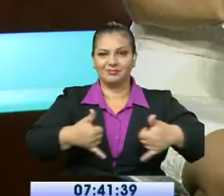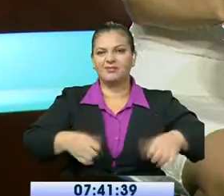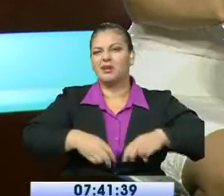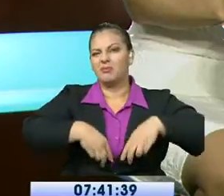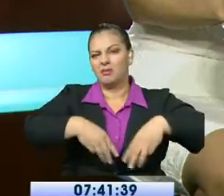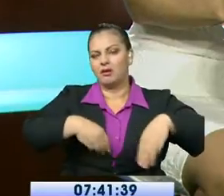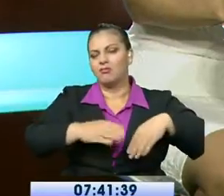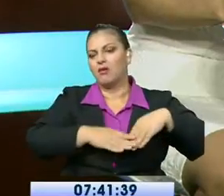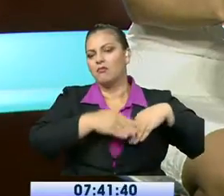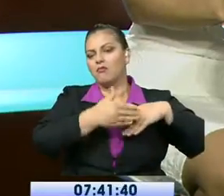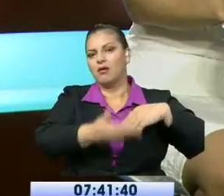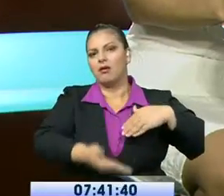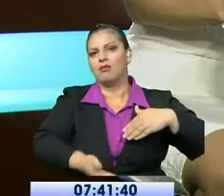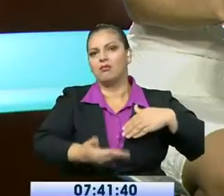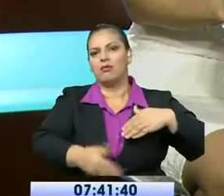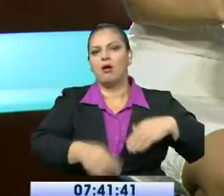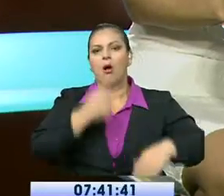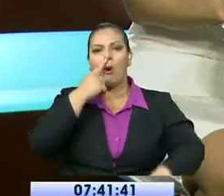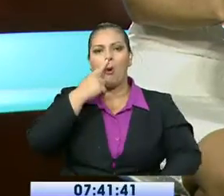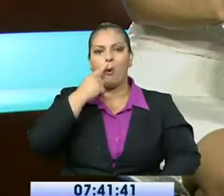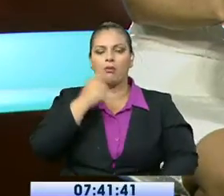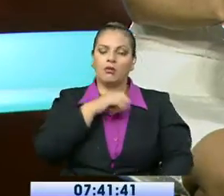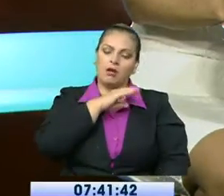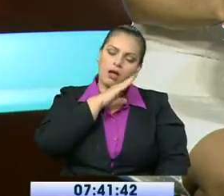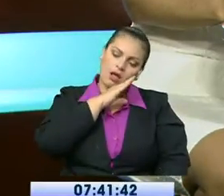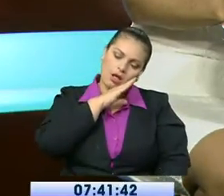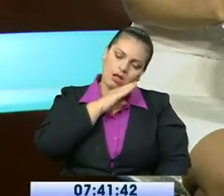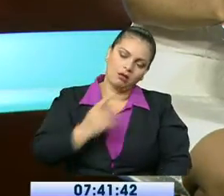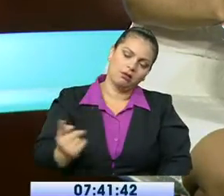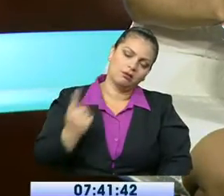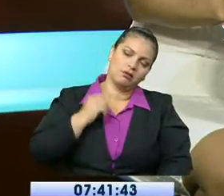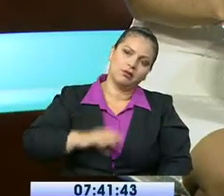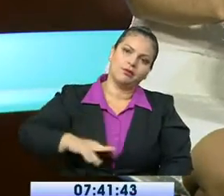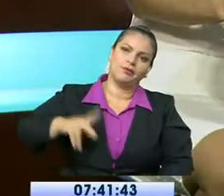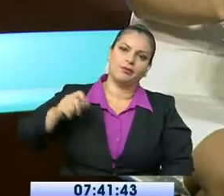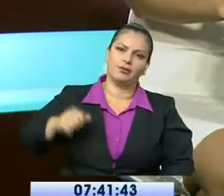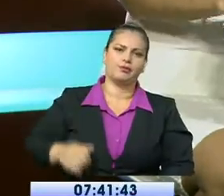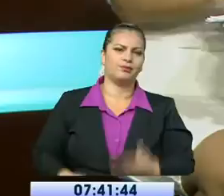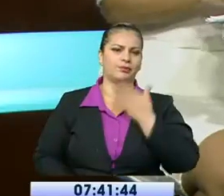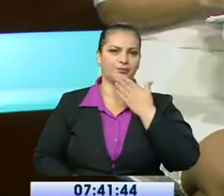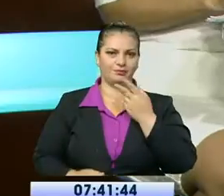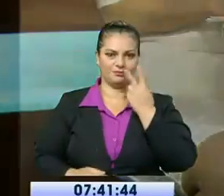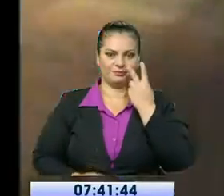en la vía perimetral. Jorge Escobar nos resume ambos hechos.